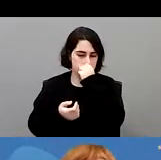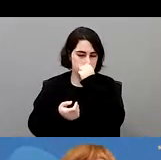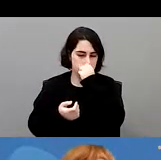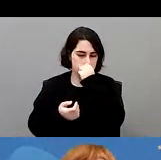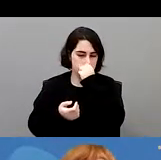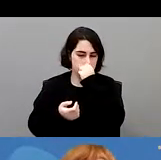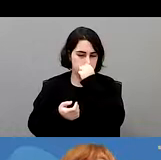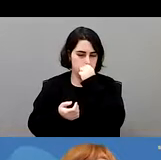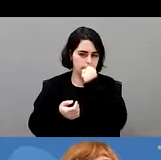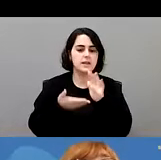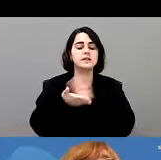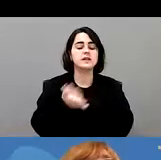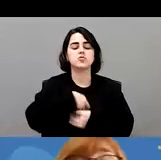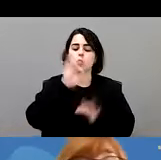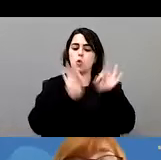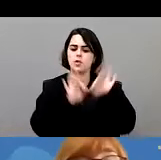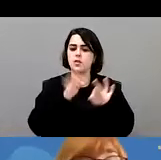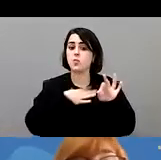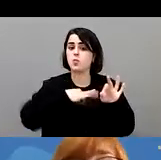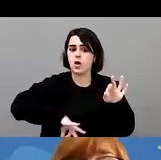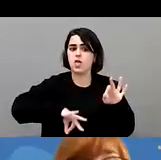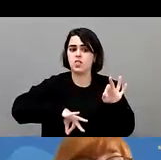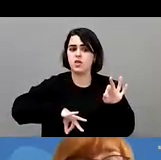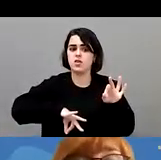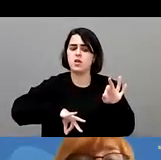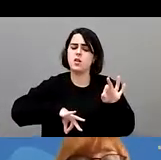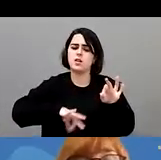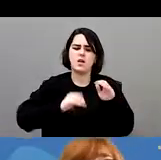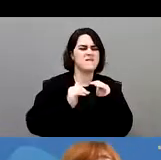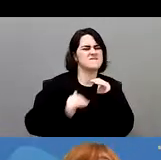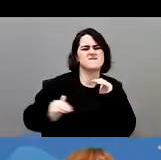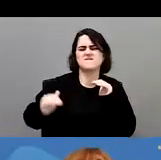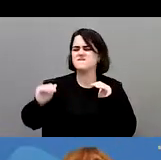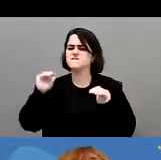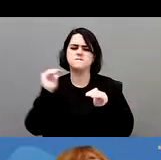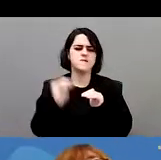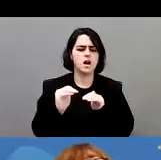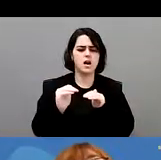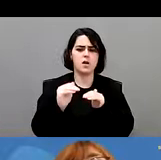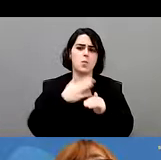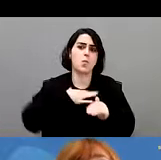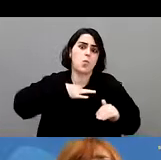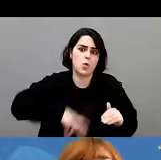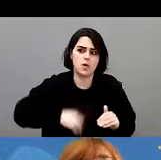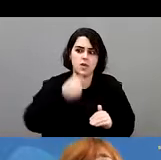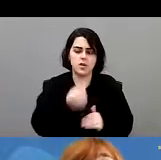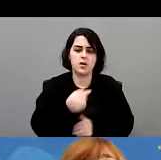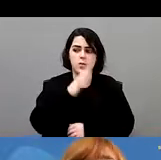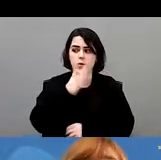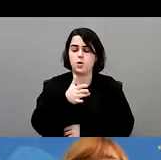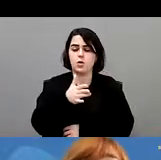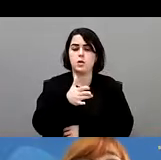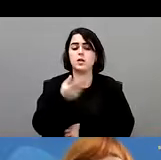estamos ante un porcentaje posiblemente muchísimo más alto, digo posiblemente porque hasta que no sea